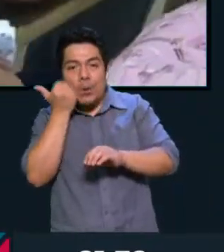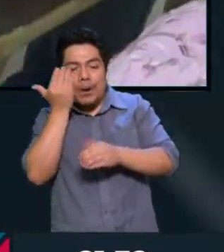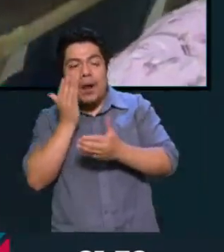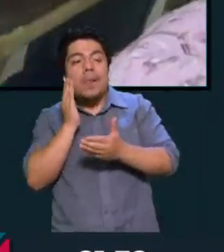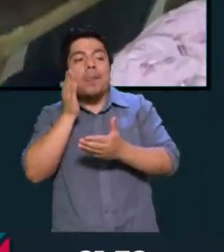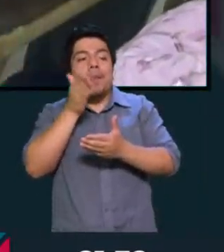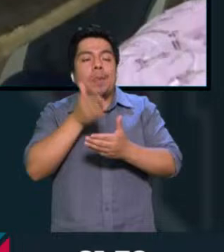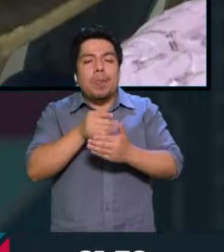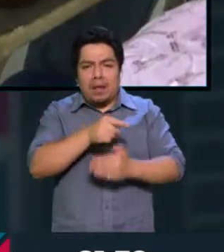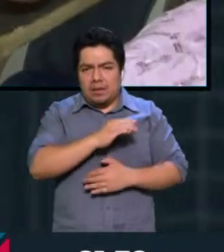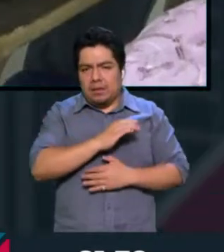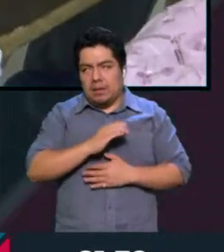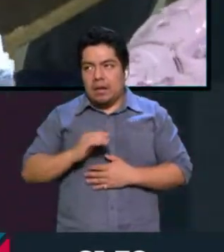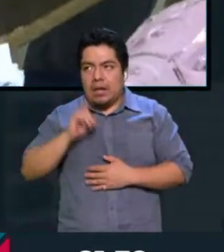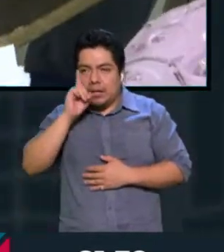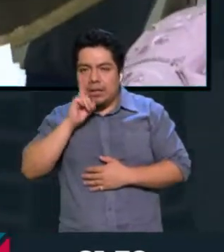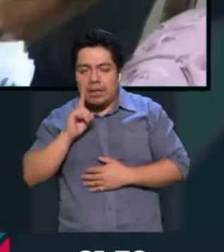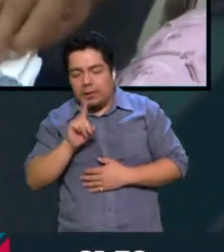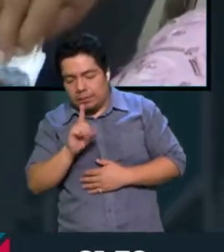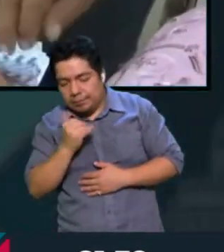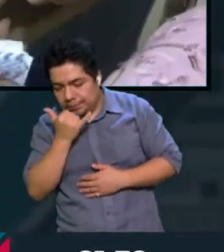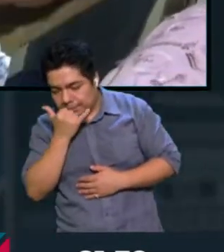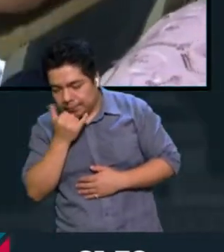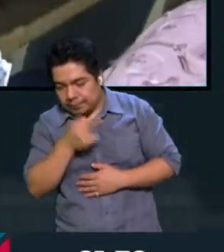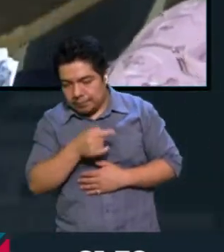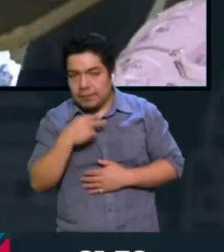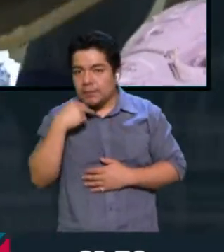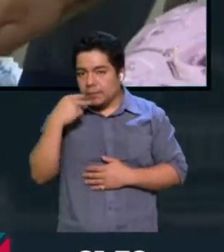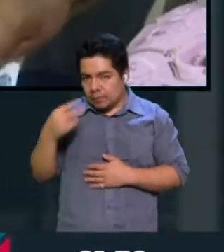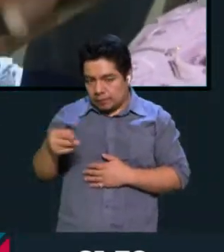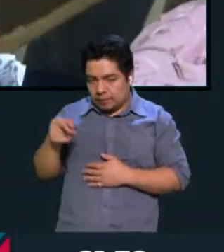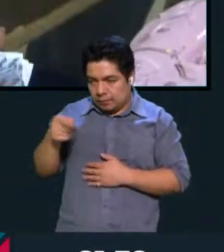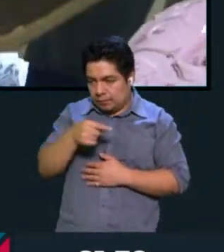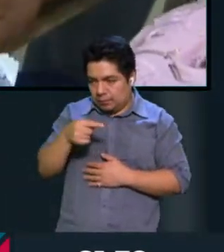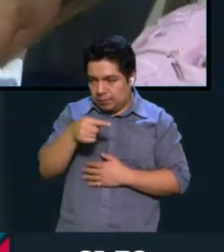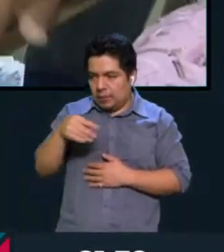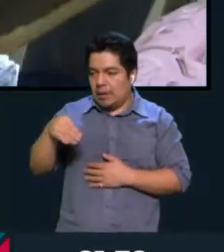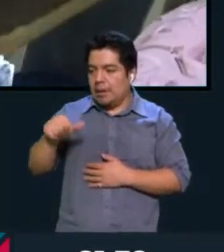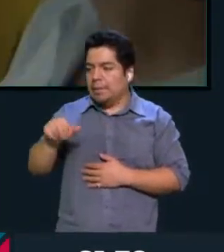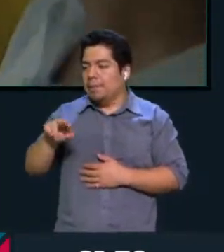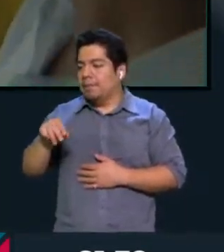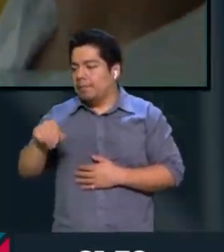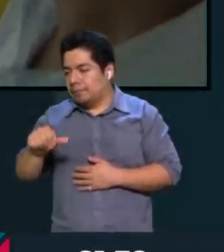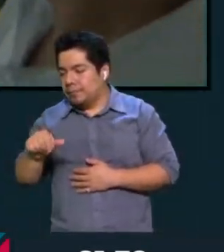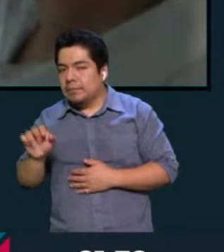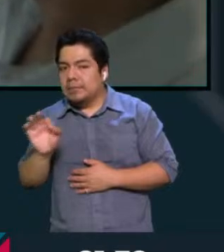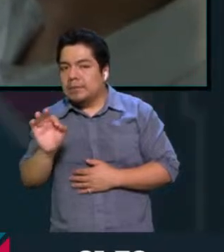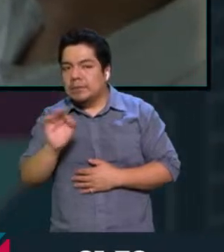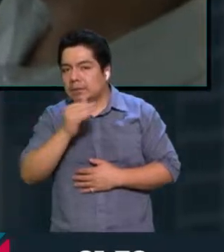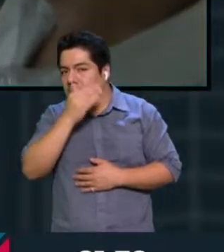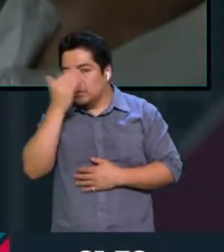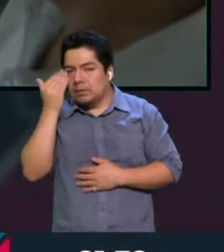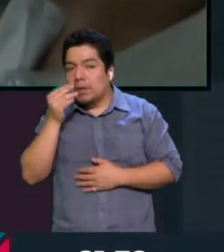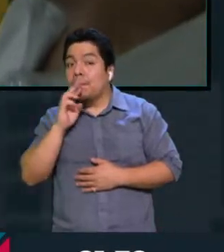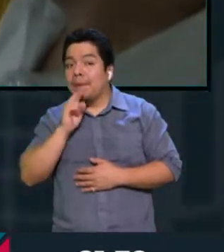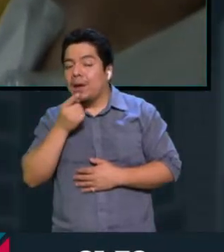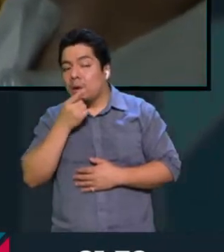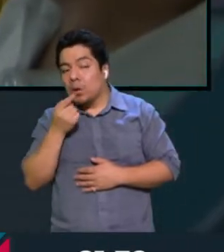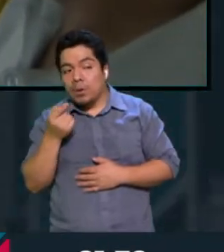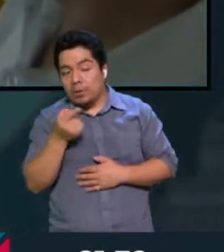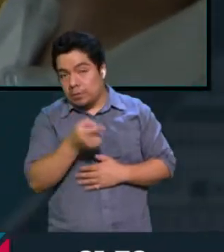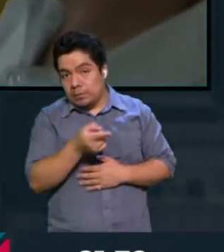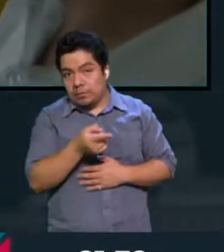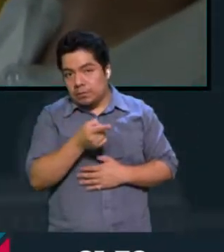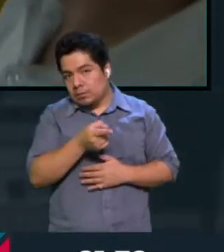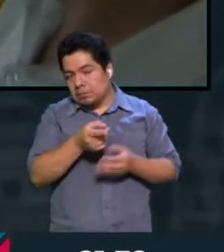la candidata, bueno, no, ya sé que no es la candidata, la vocera del candidato no lo sabe, pues a lo mejor sí se lo tendrían que decir, porque